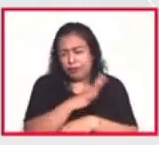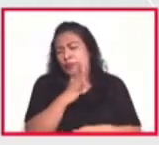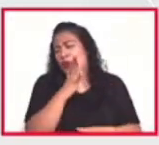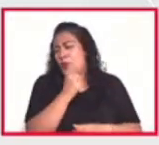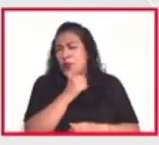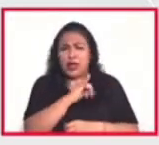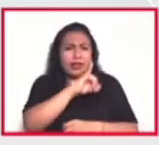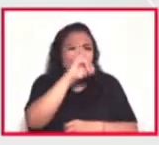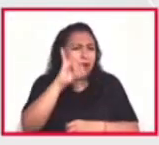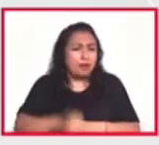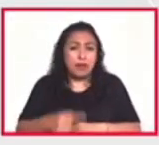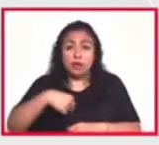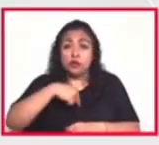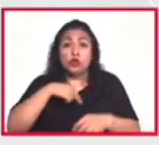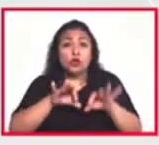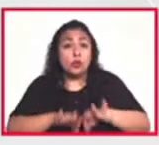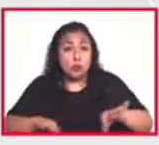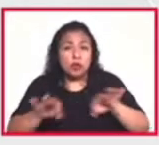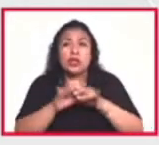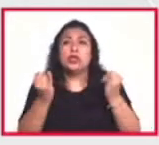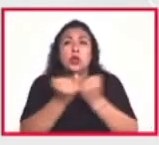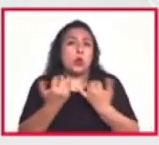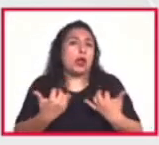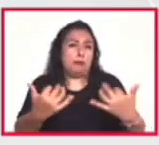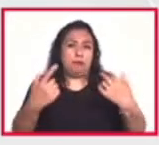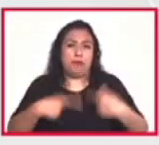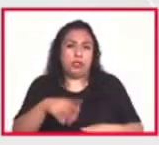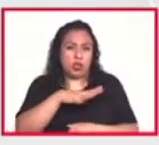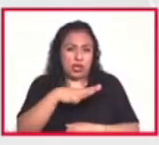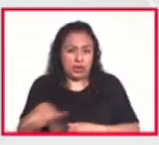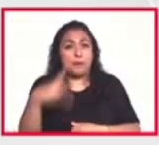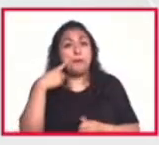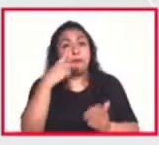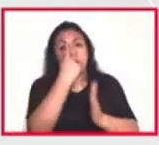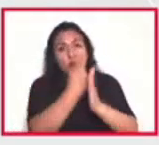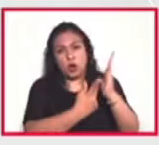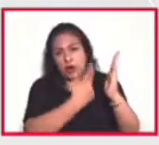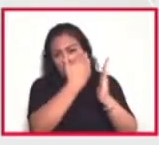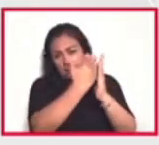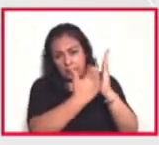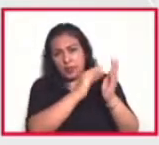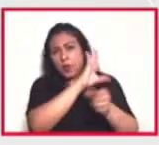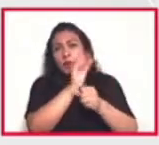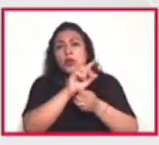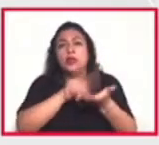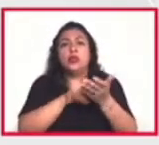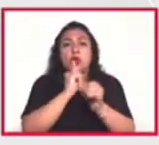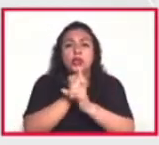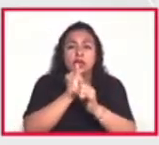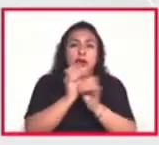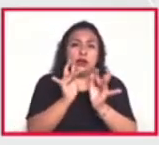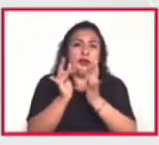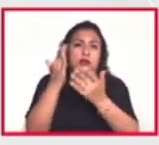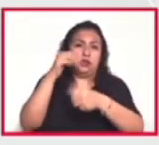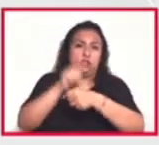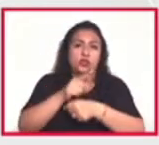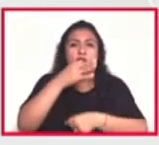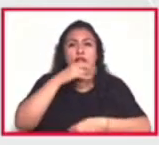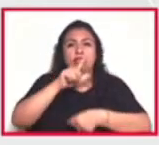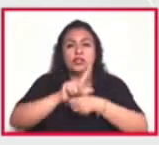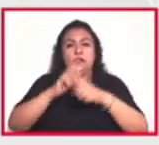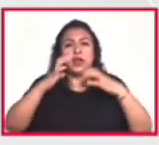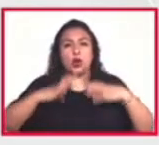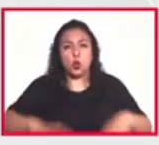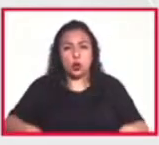para nosotros como para el público en general. Consulte la programación completa a través del portal y redes sociales Festival Cuerpo al